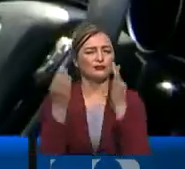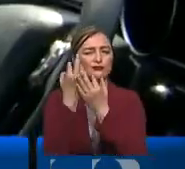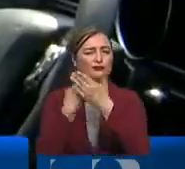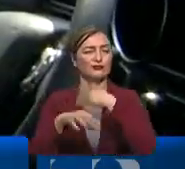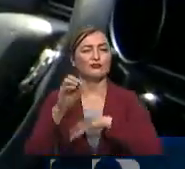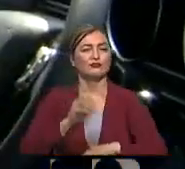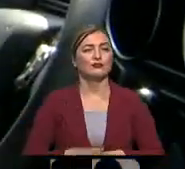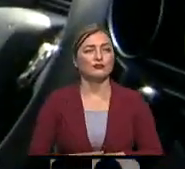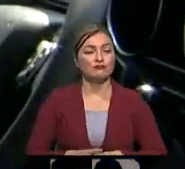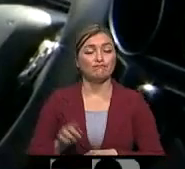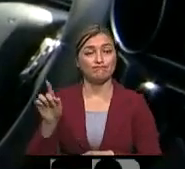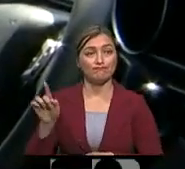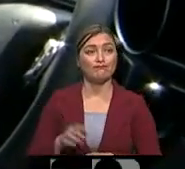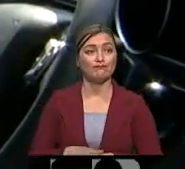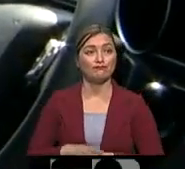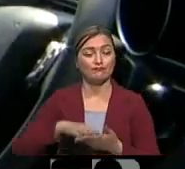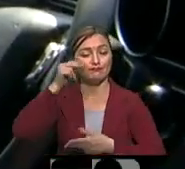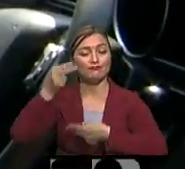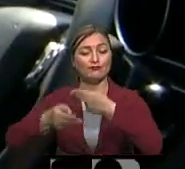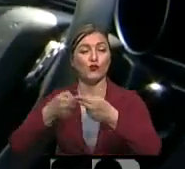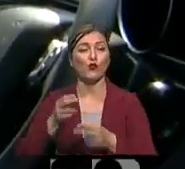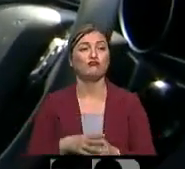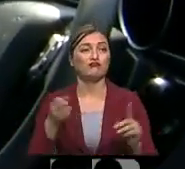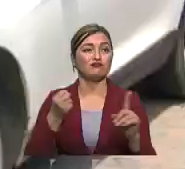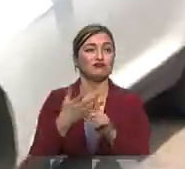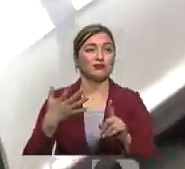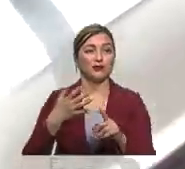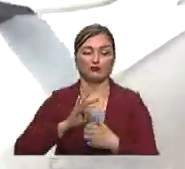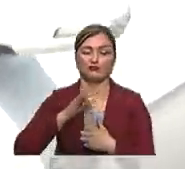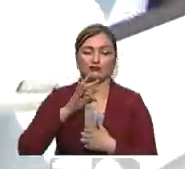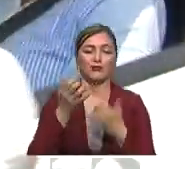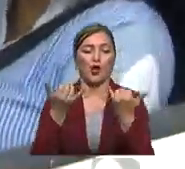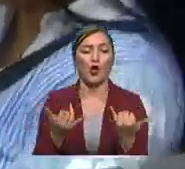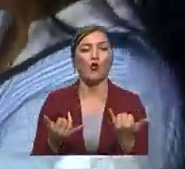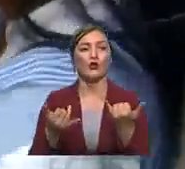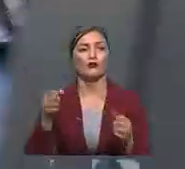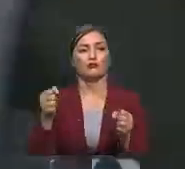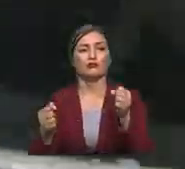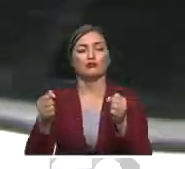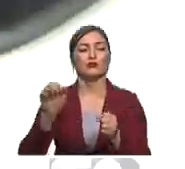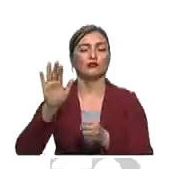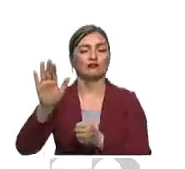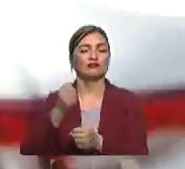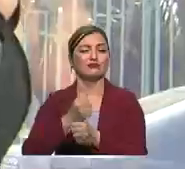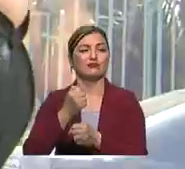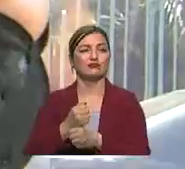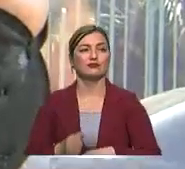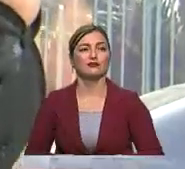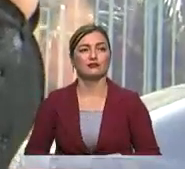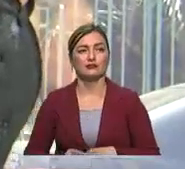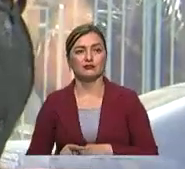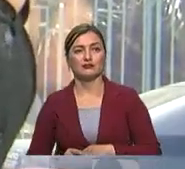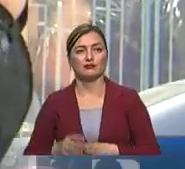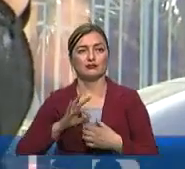hijos. Lo mismo Angélica Flores, una emprendedora que fue golpeada por la pandemia y ahora encontró en la conducción su fuente de dinero. Después